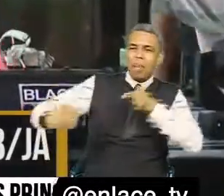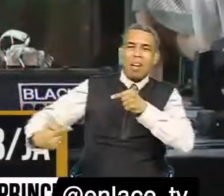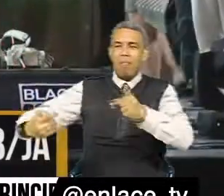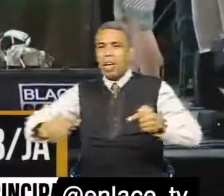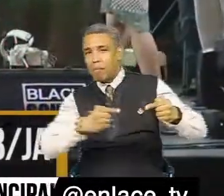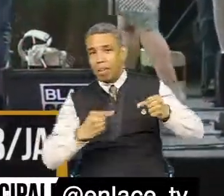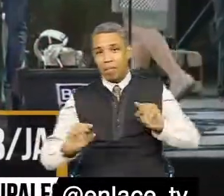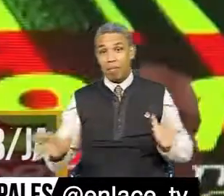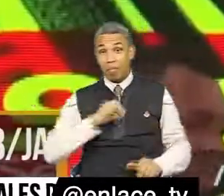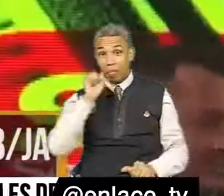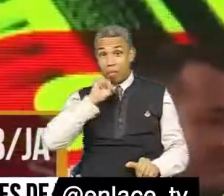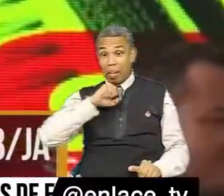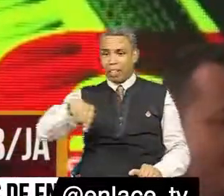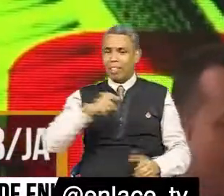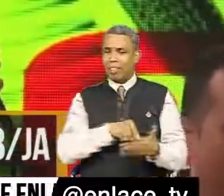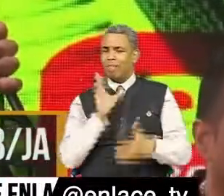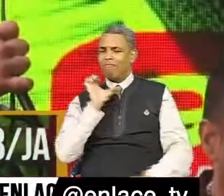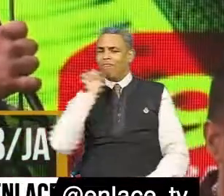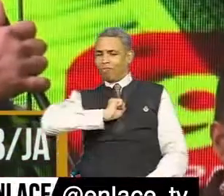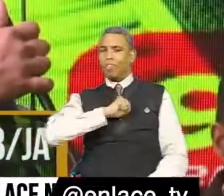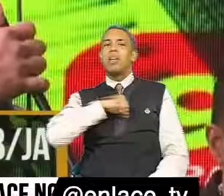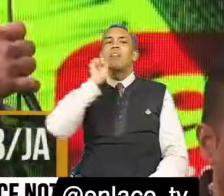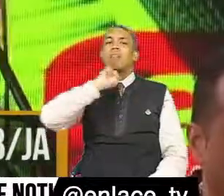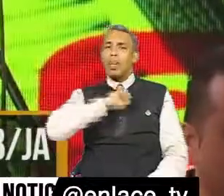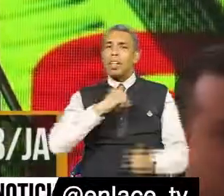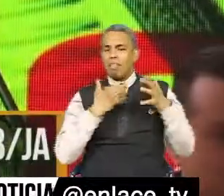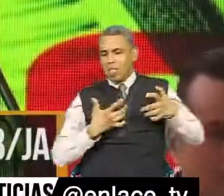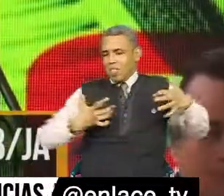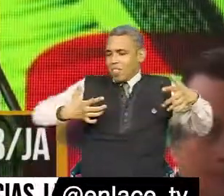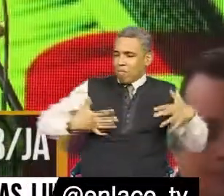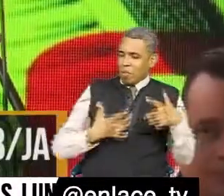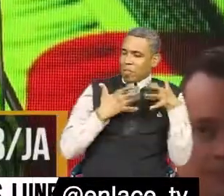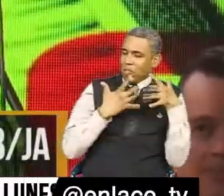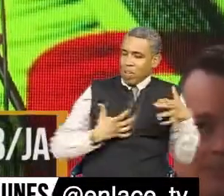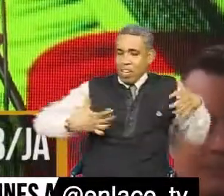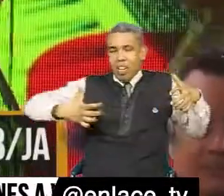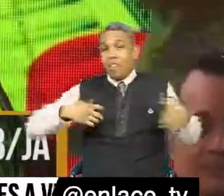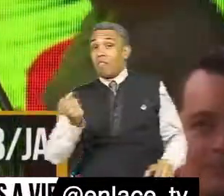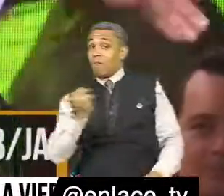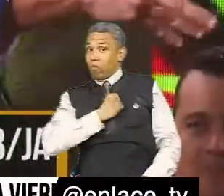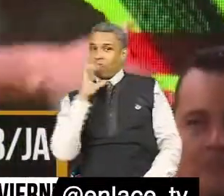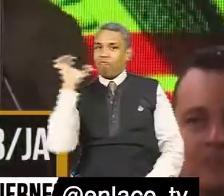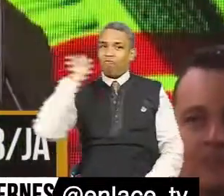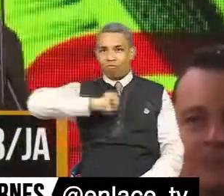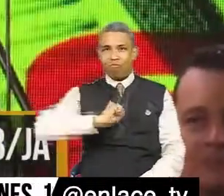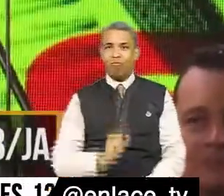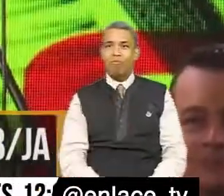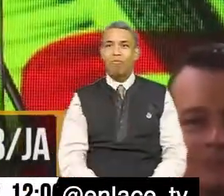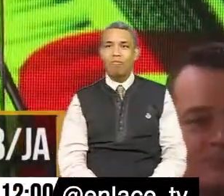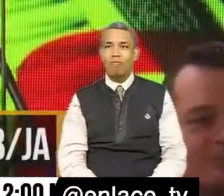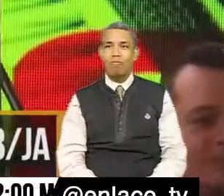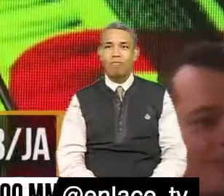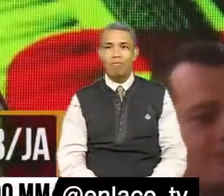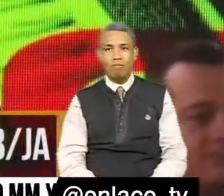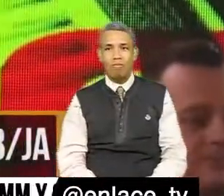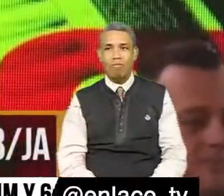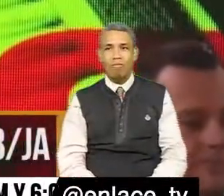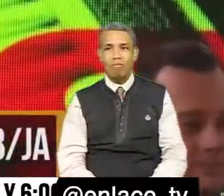demostró porque es una tierra que complace a los apasionados de este género musical tu para ganar pero